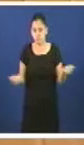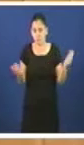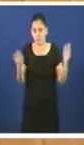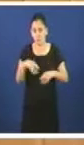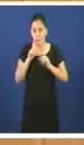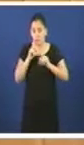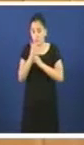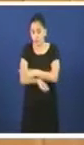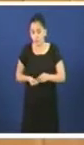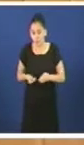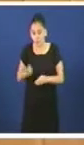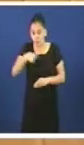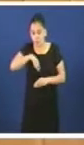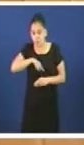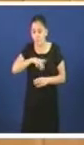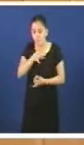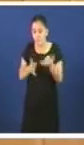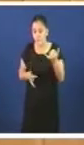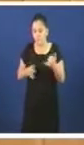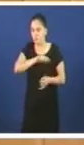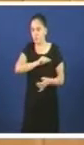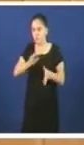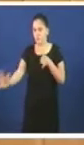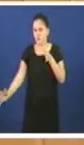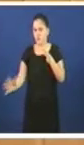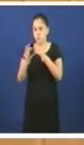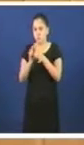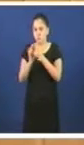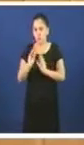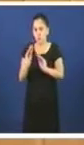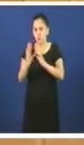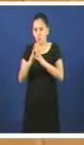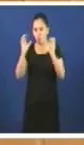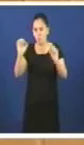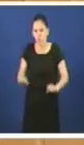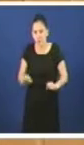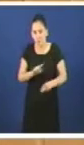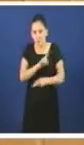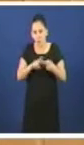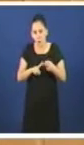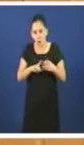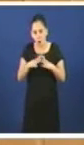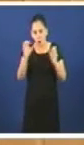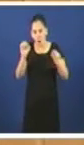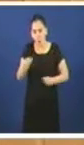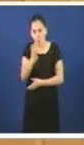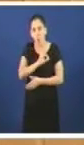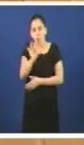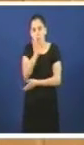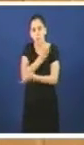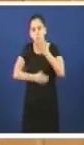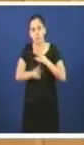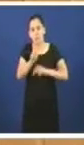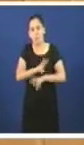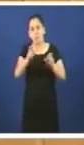nos no nos sentimos vinculados con ningún tipo de pacto acordó o interlocución compartido popular en materia de